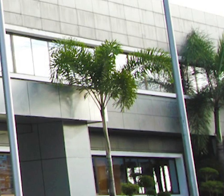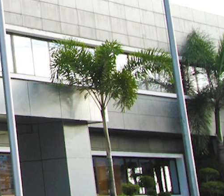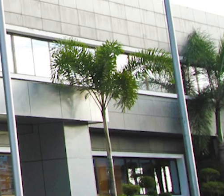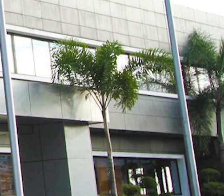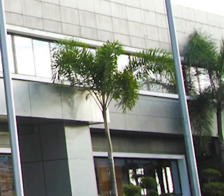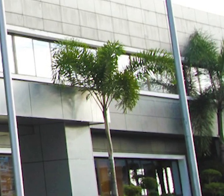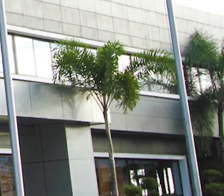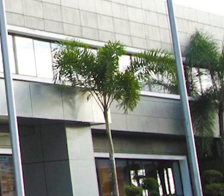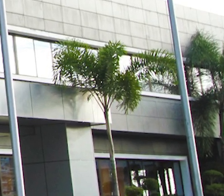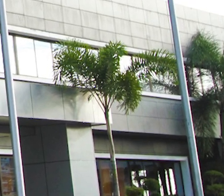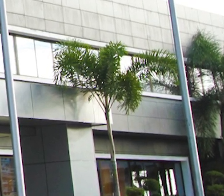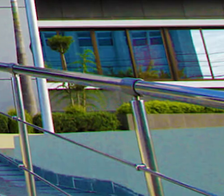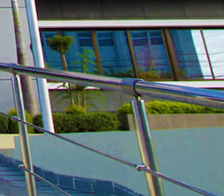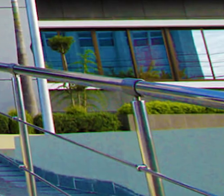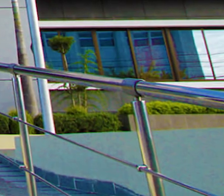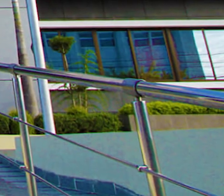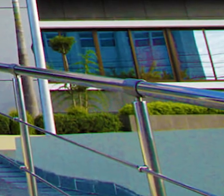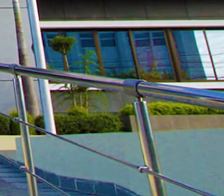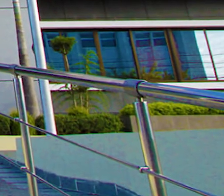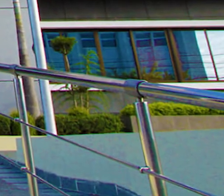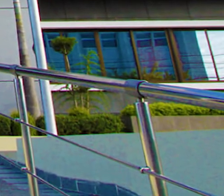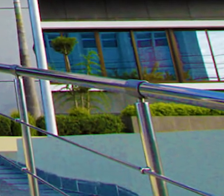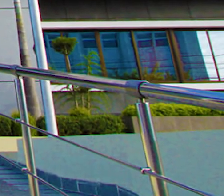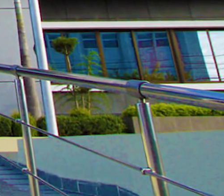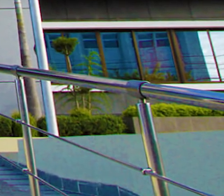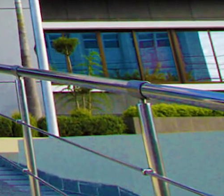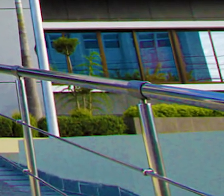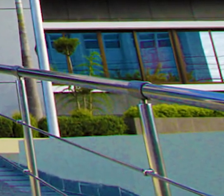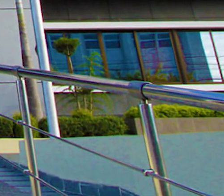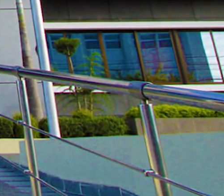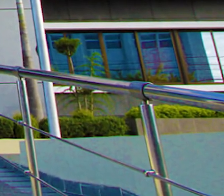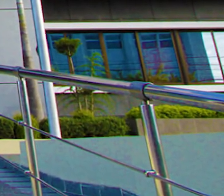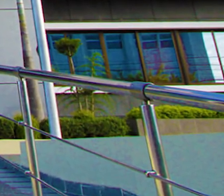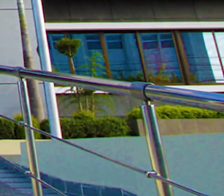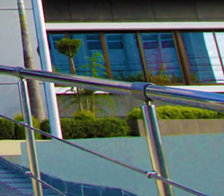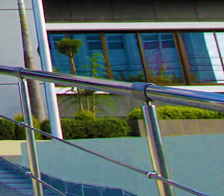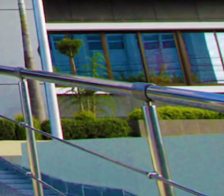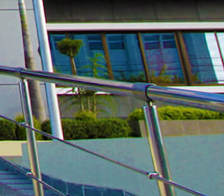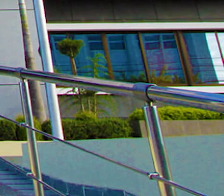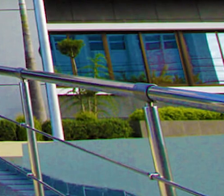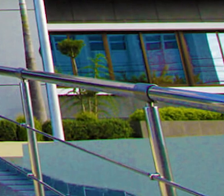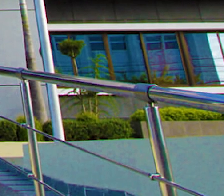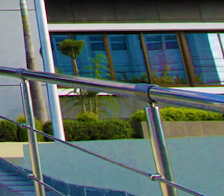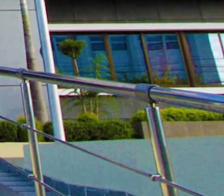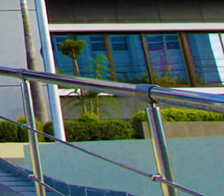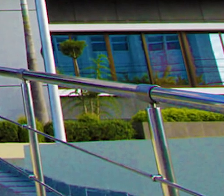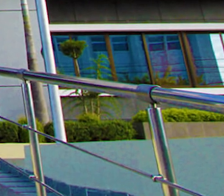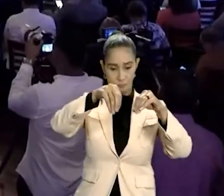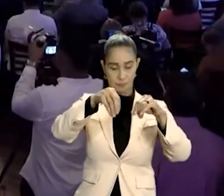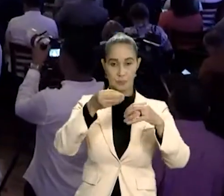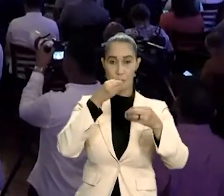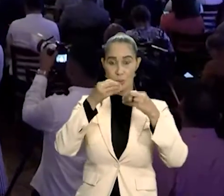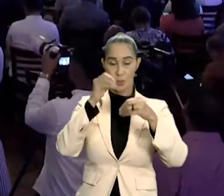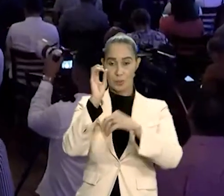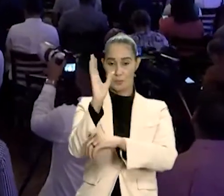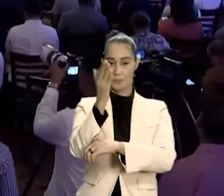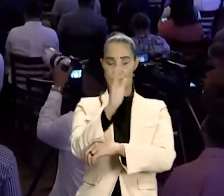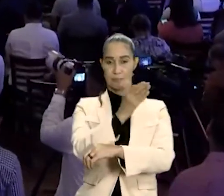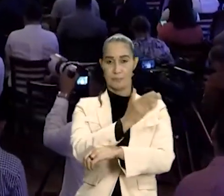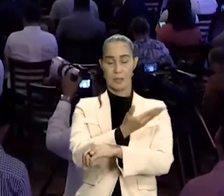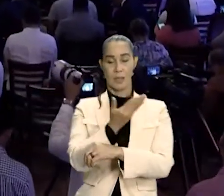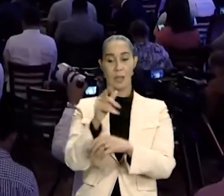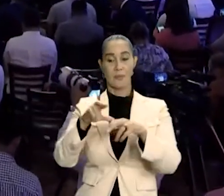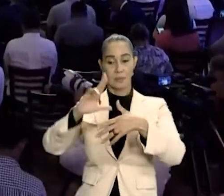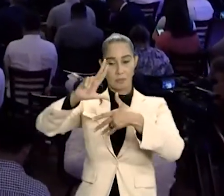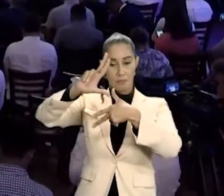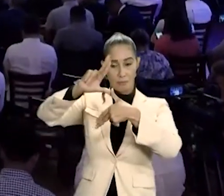está preparado para acudir y asistir a diferentes instituciones para atender los daños que se produjeron después que pasan